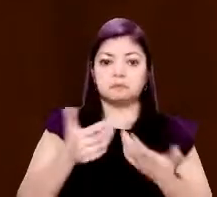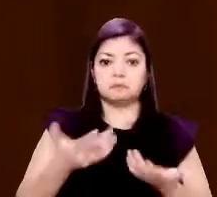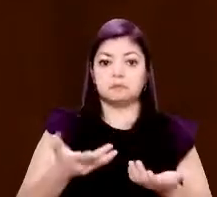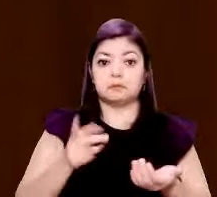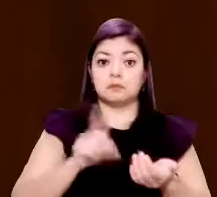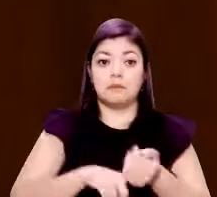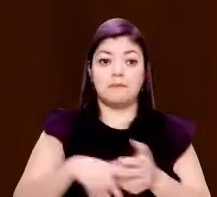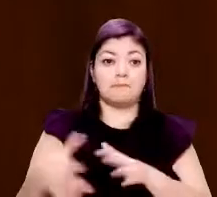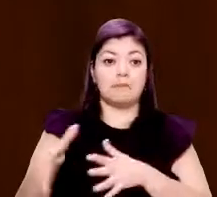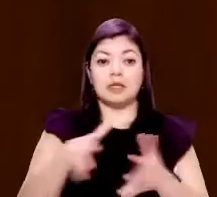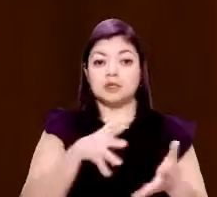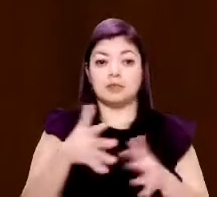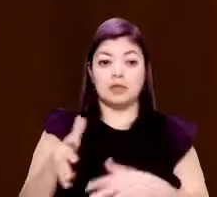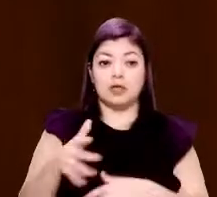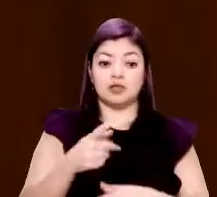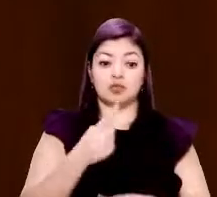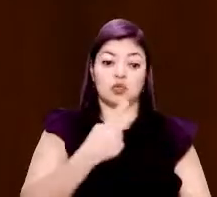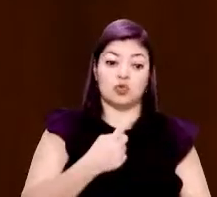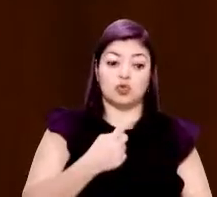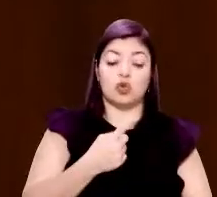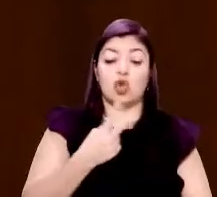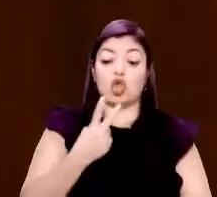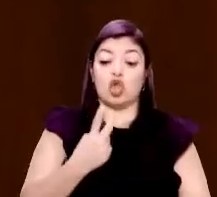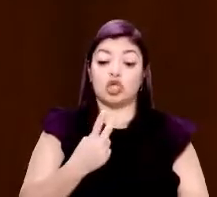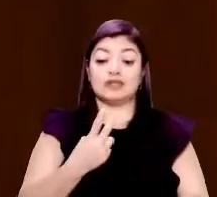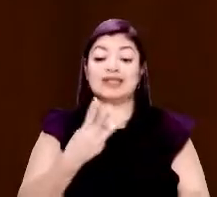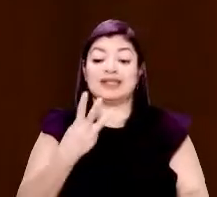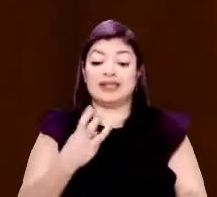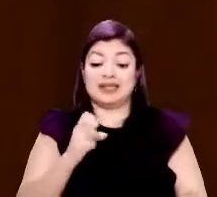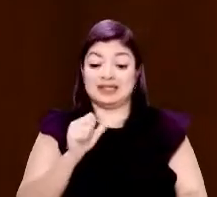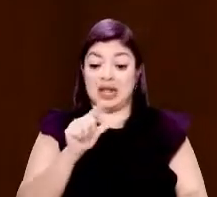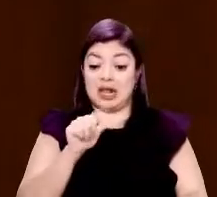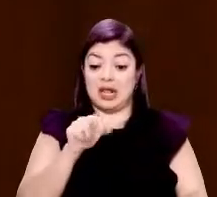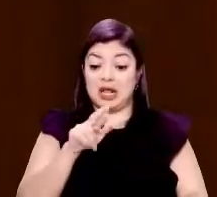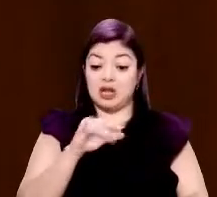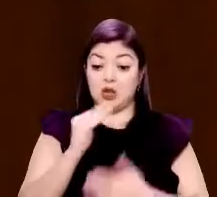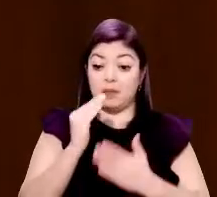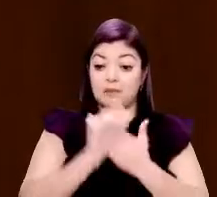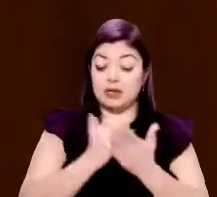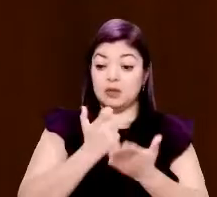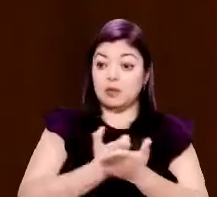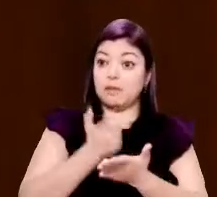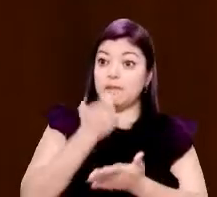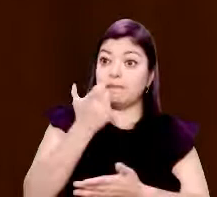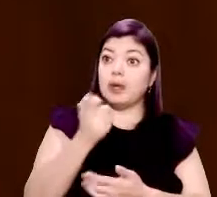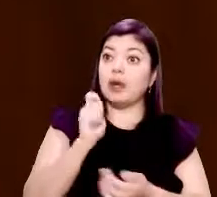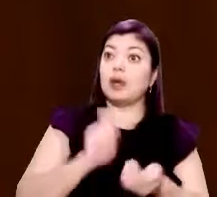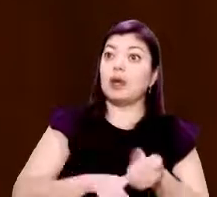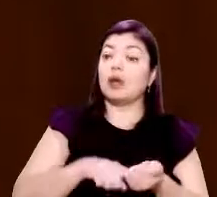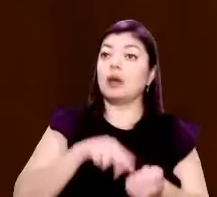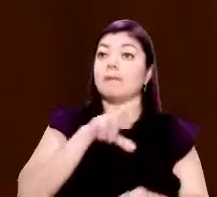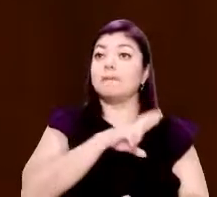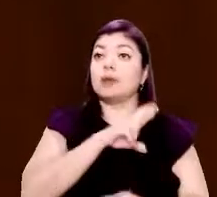entre 1 y 2 y hasta 3 salarios mínimos. Pagar por la atención privada, que ronda por ahí de los